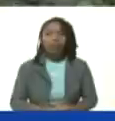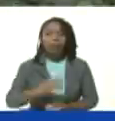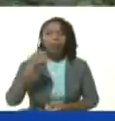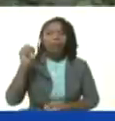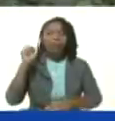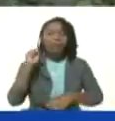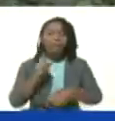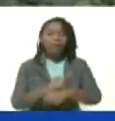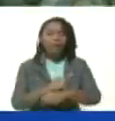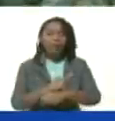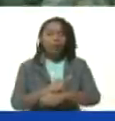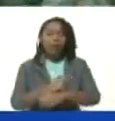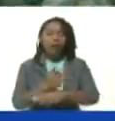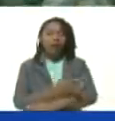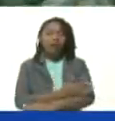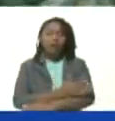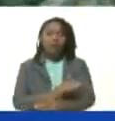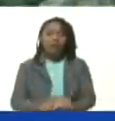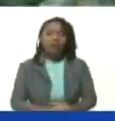que tarde.